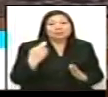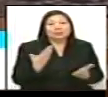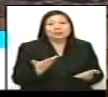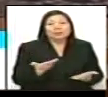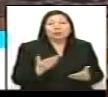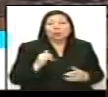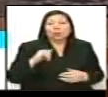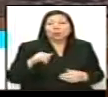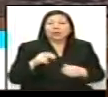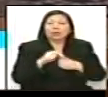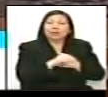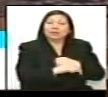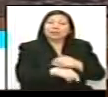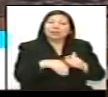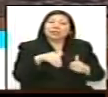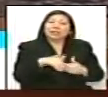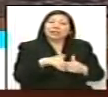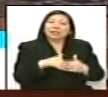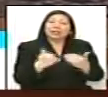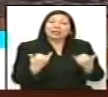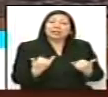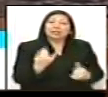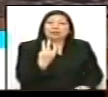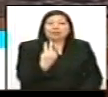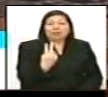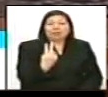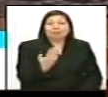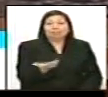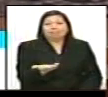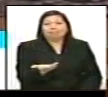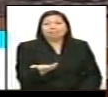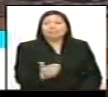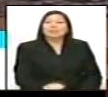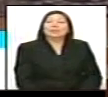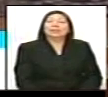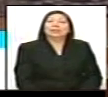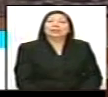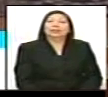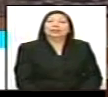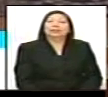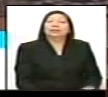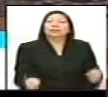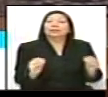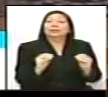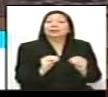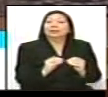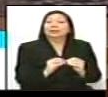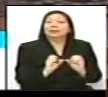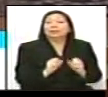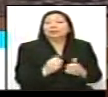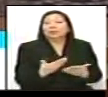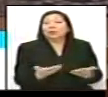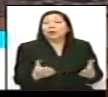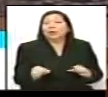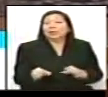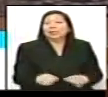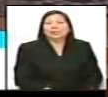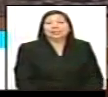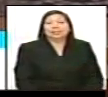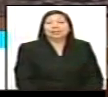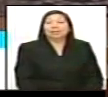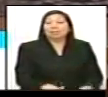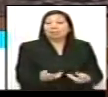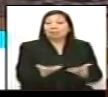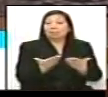el Jurado Nacional de Elecciones. Estas dos probablemente sean sanciones que, si es que no las tomamos